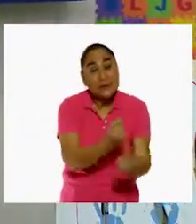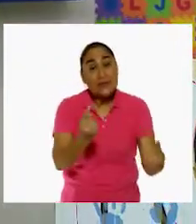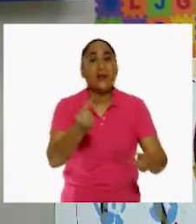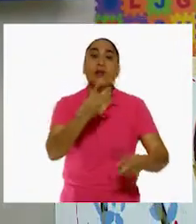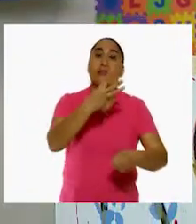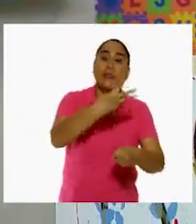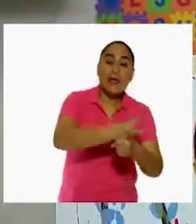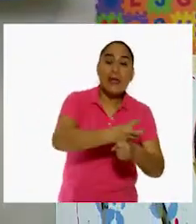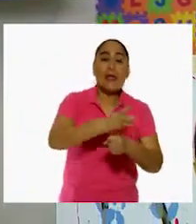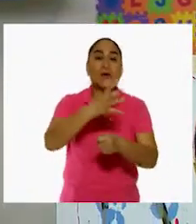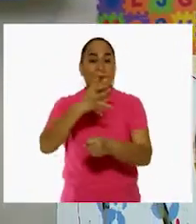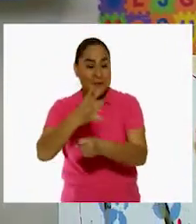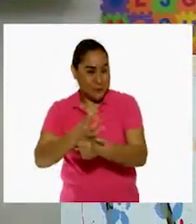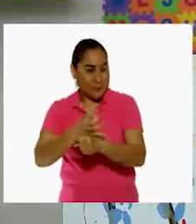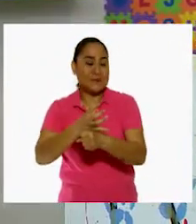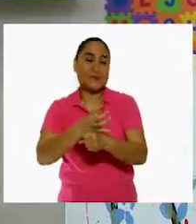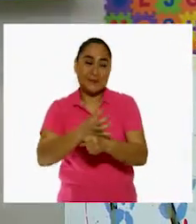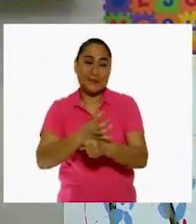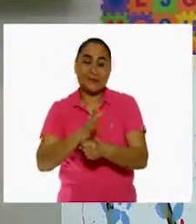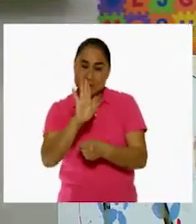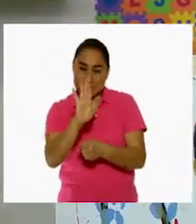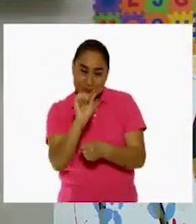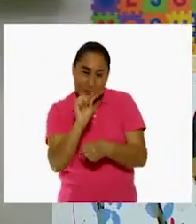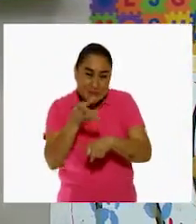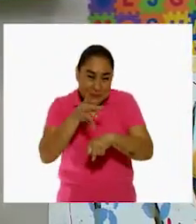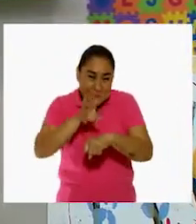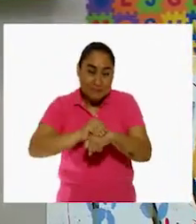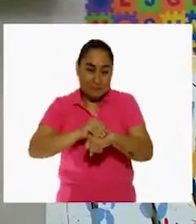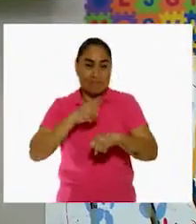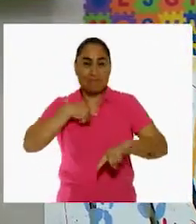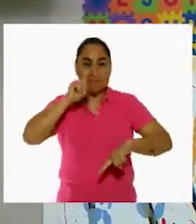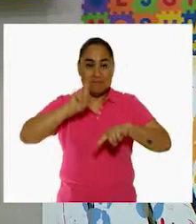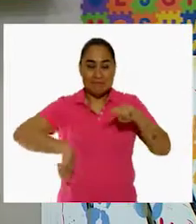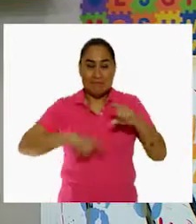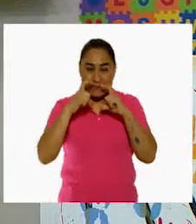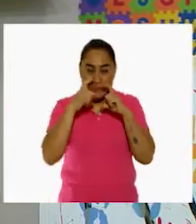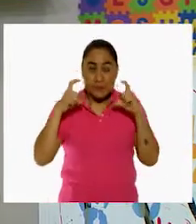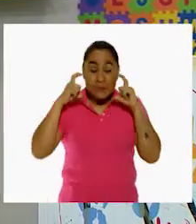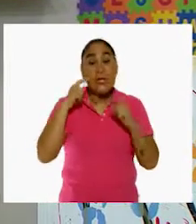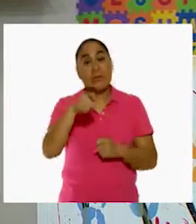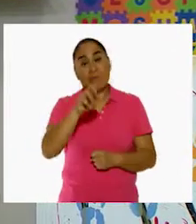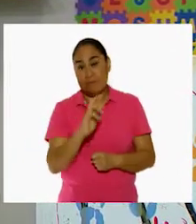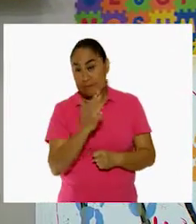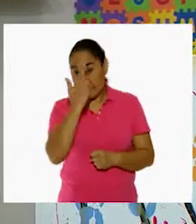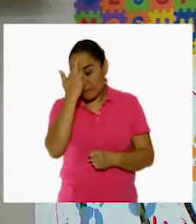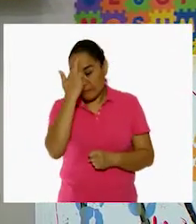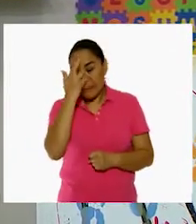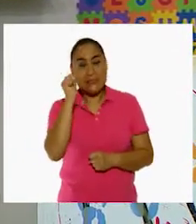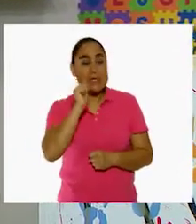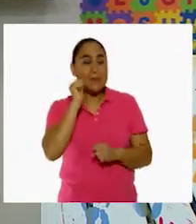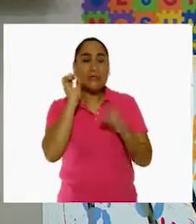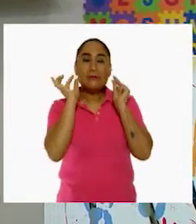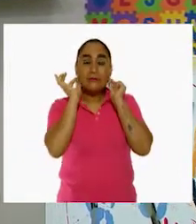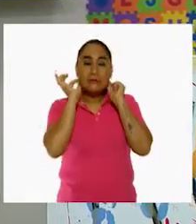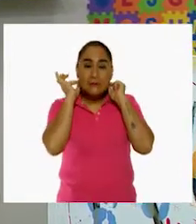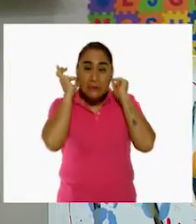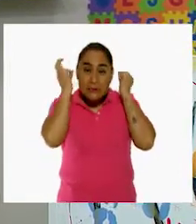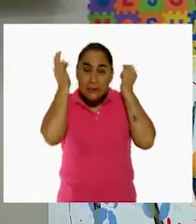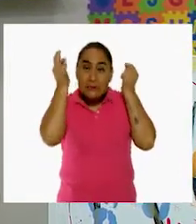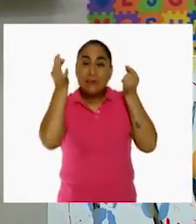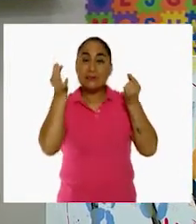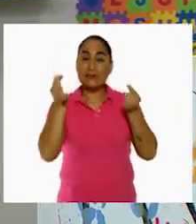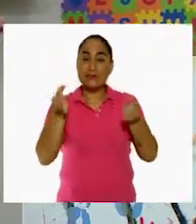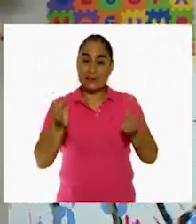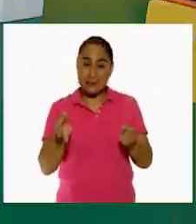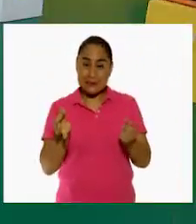tercero y de cuarto grado de primaria, permítanme un momento, voy a quitarme el cubrebocas. Recuerden quitárselo por los resortes, tomarlo